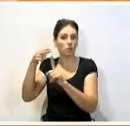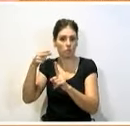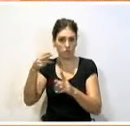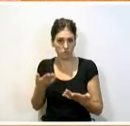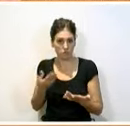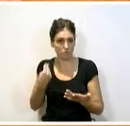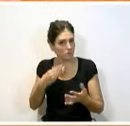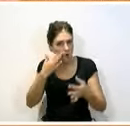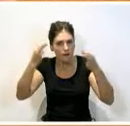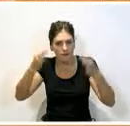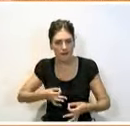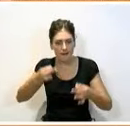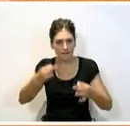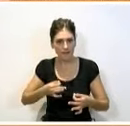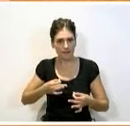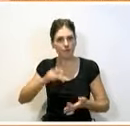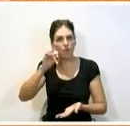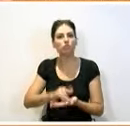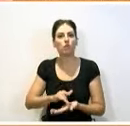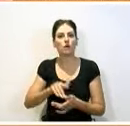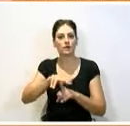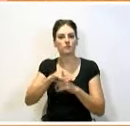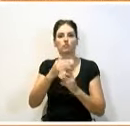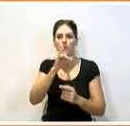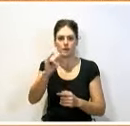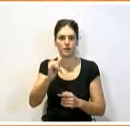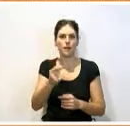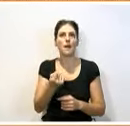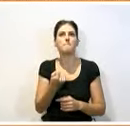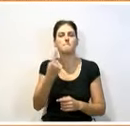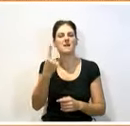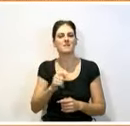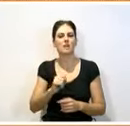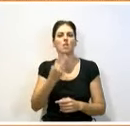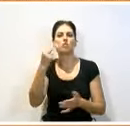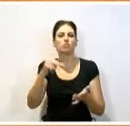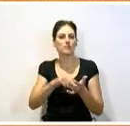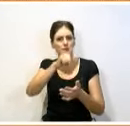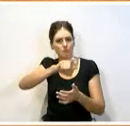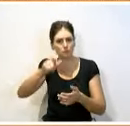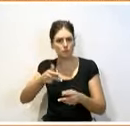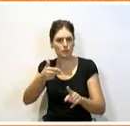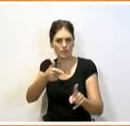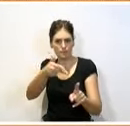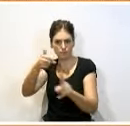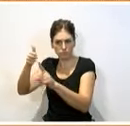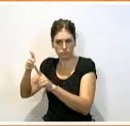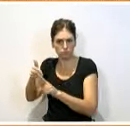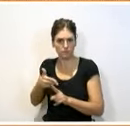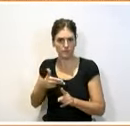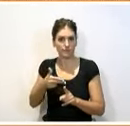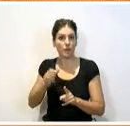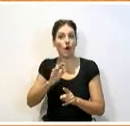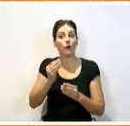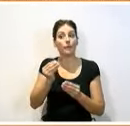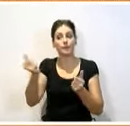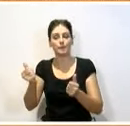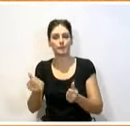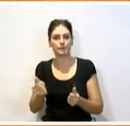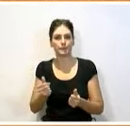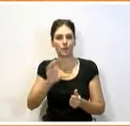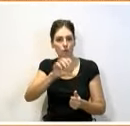lo que ocurrió en La Rioja. Más de 2.000 asesinados y desaparecidos en La Rioja, en una comunidad autónoma, entonces no